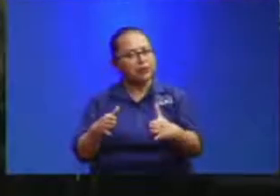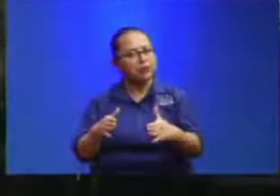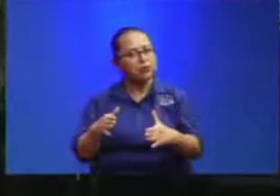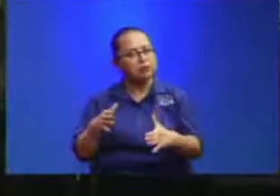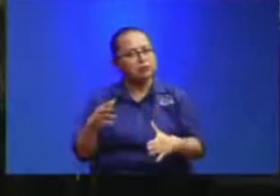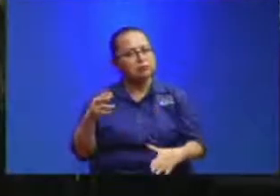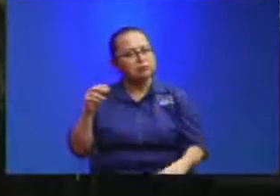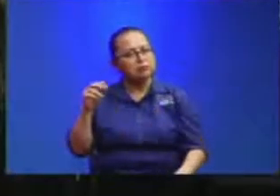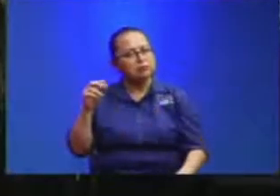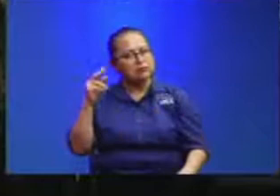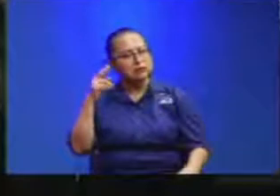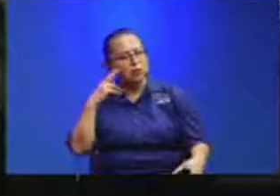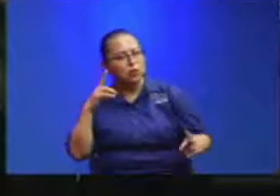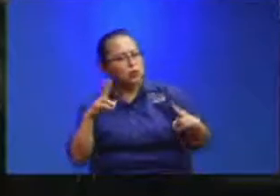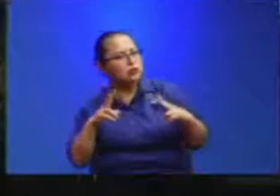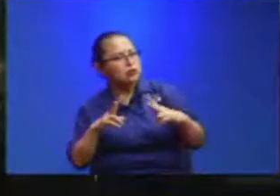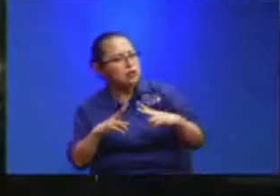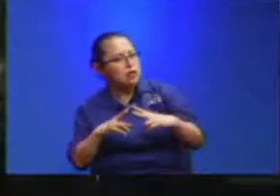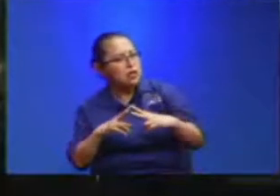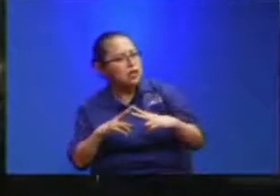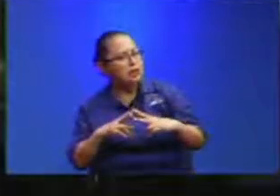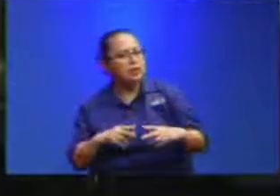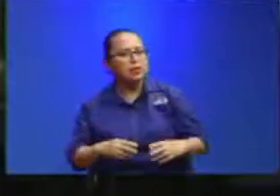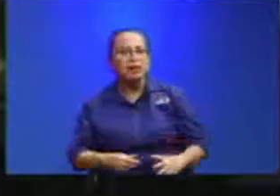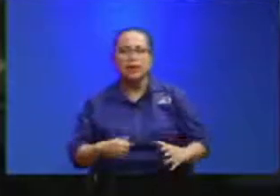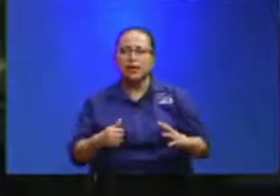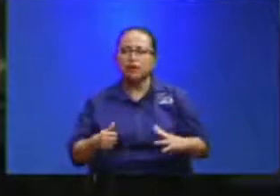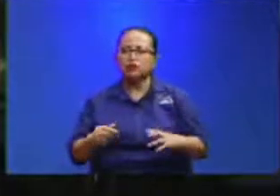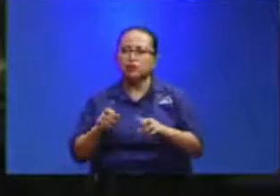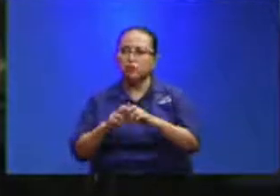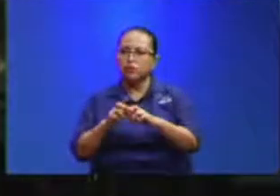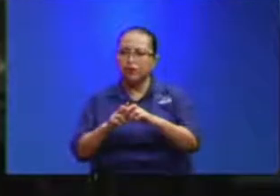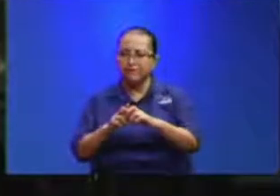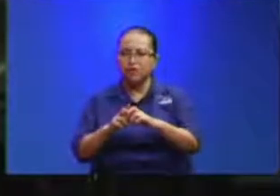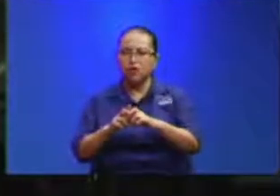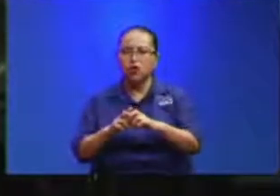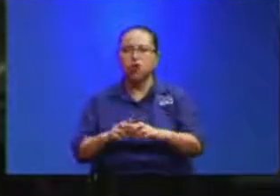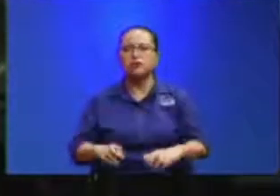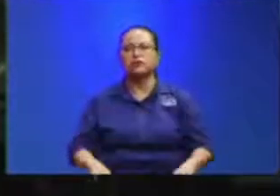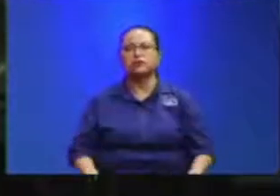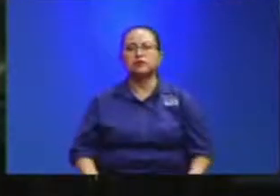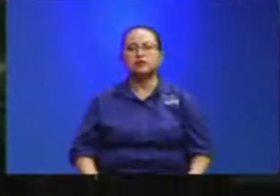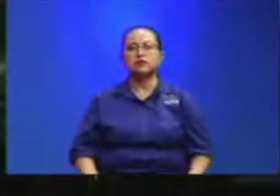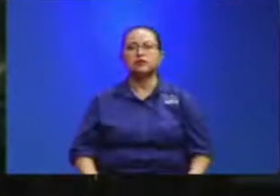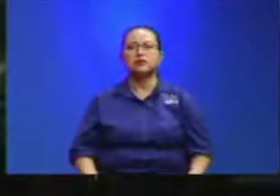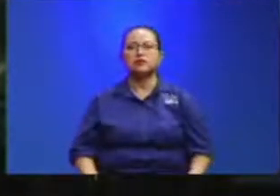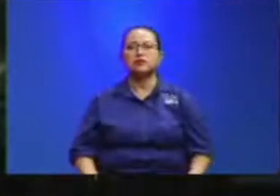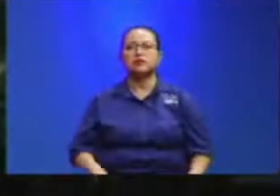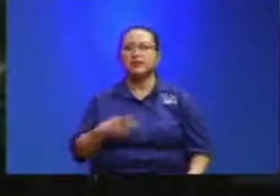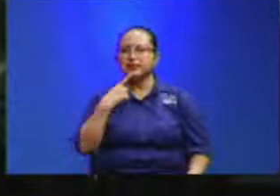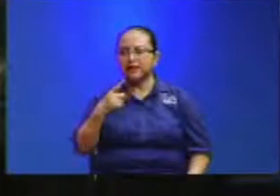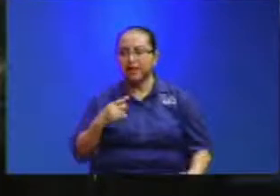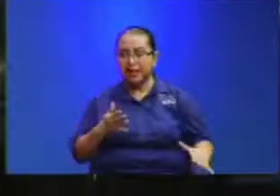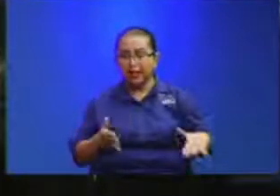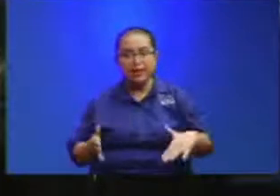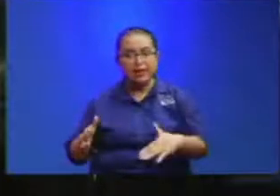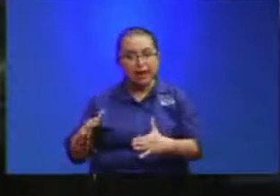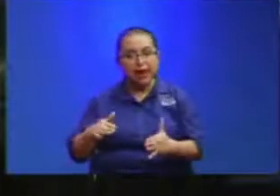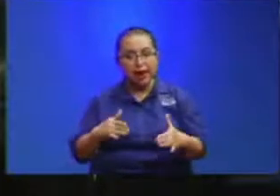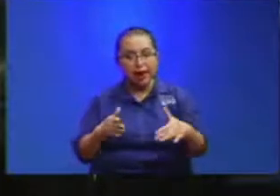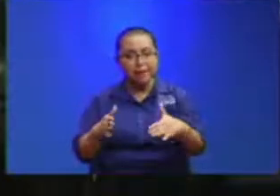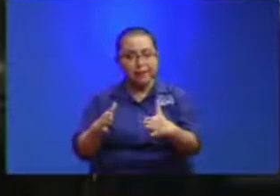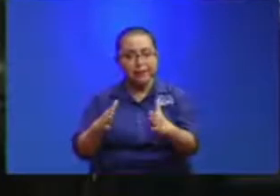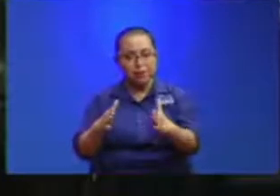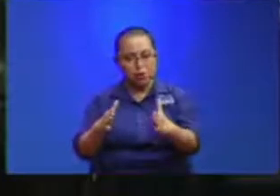incluso el apóstol pablo en ese mismo capítulo dice según el camino que ellos